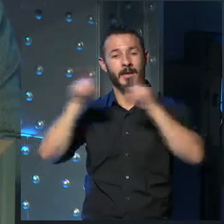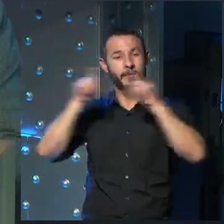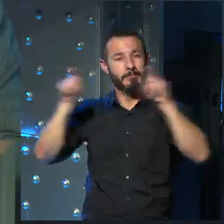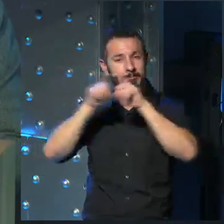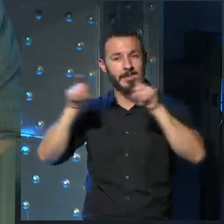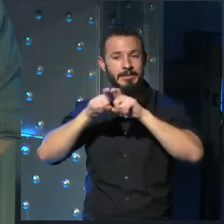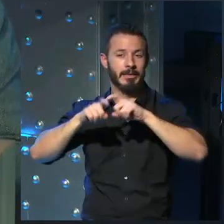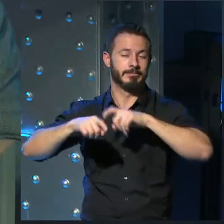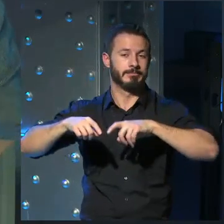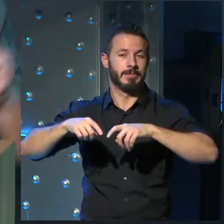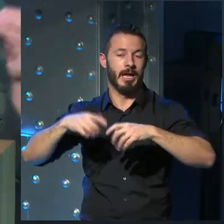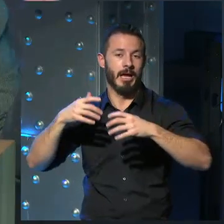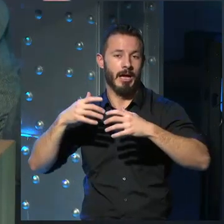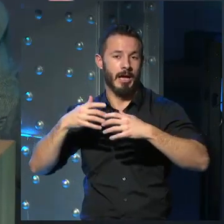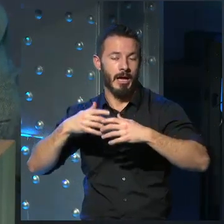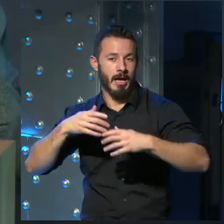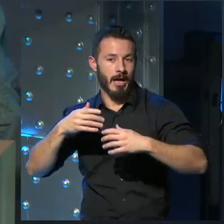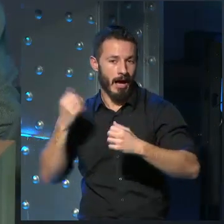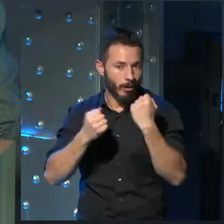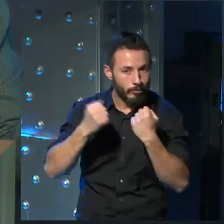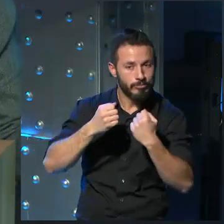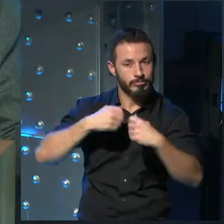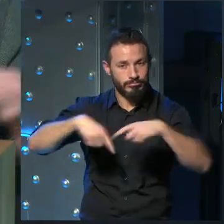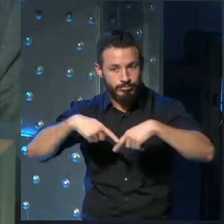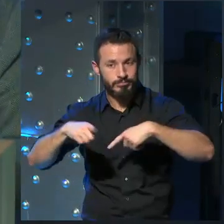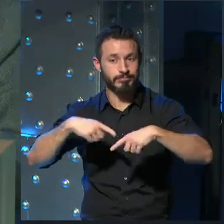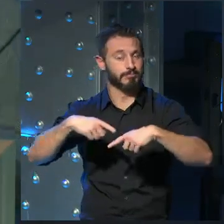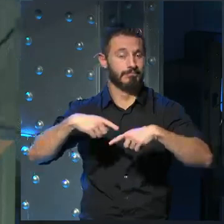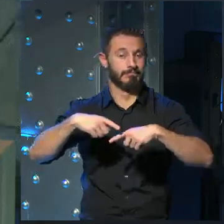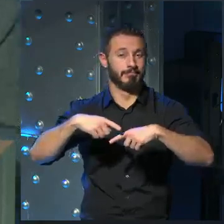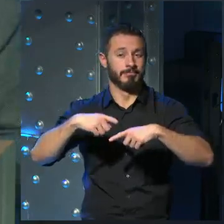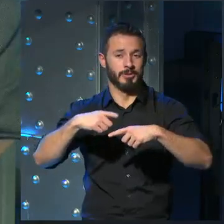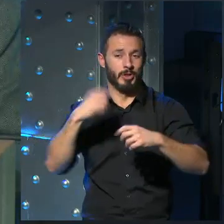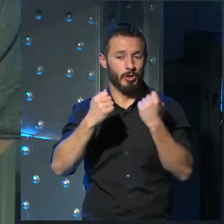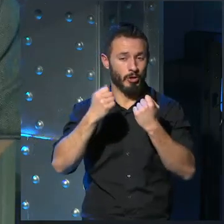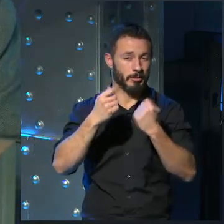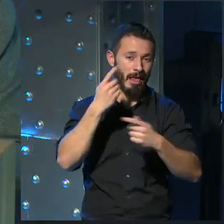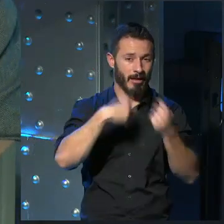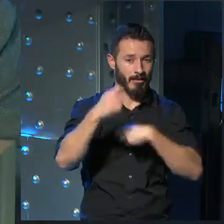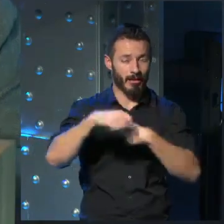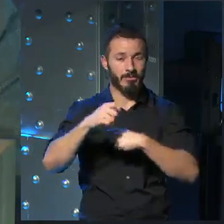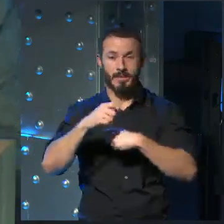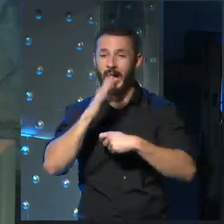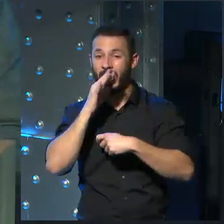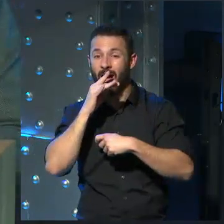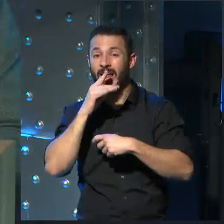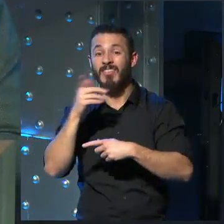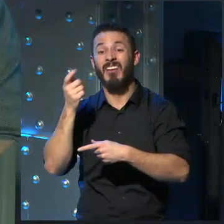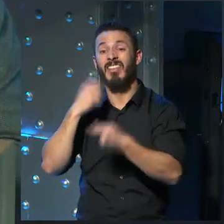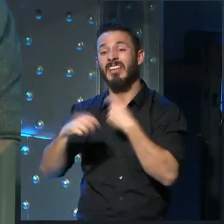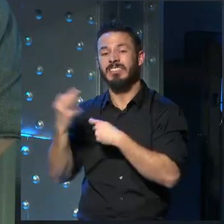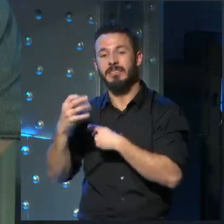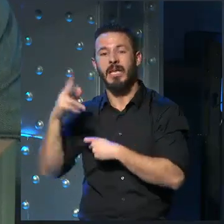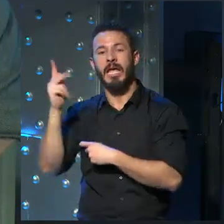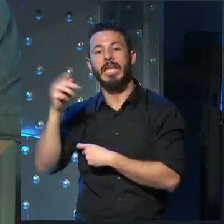automovilísticas que van a pasar de producir coches para que se vendan en propiedad o se tengan en propiedad a vender kilómetros